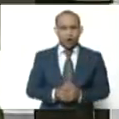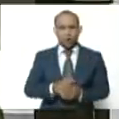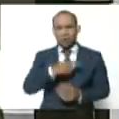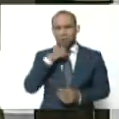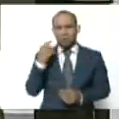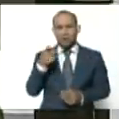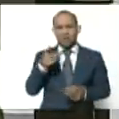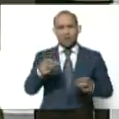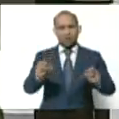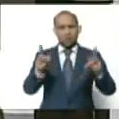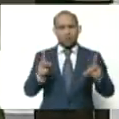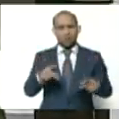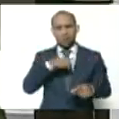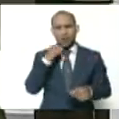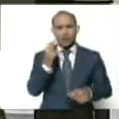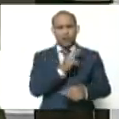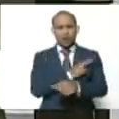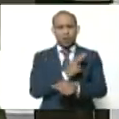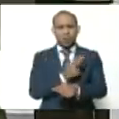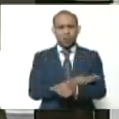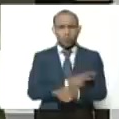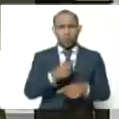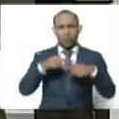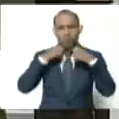oportunidad, perdieron ese poder, lo perdieron.